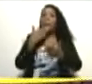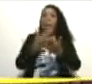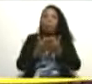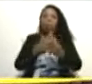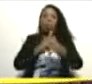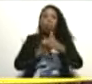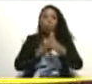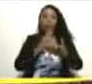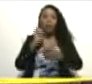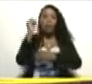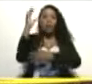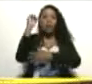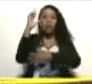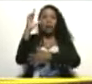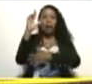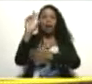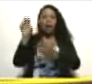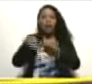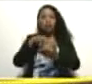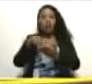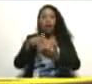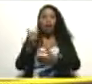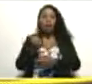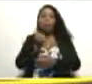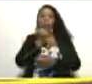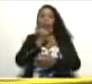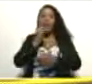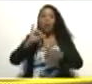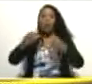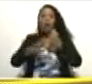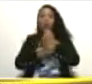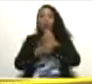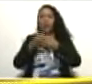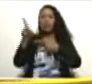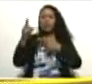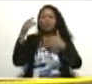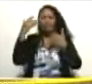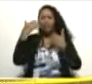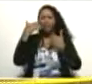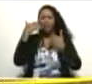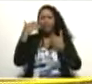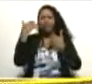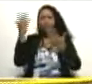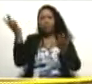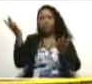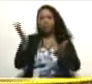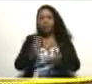fue la Asamblea Nacional fallida del guaidocismo y de toda esa porquería